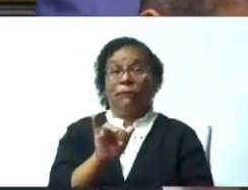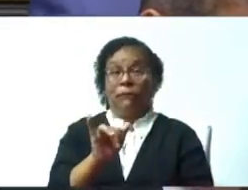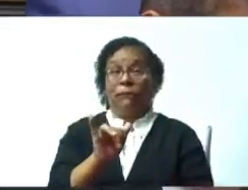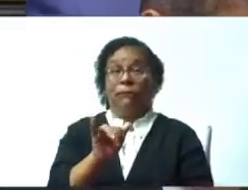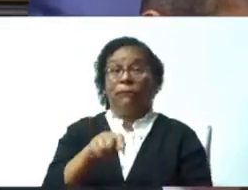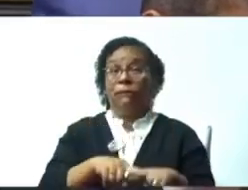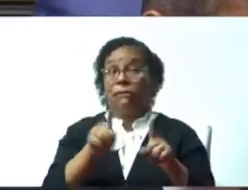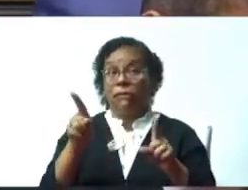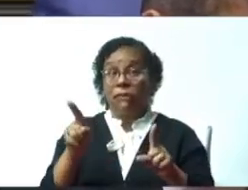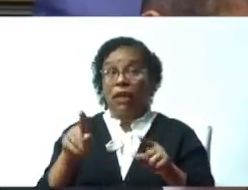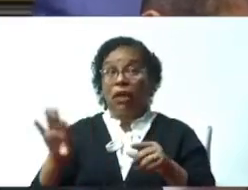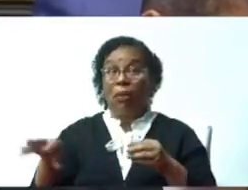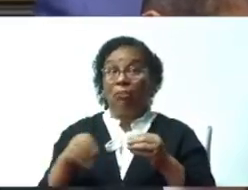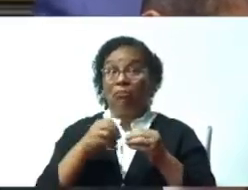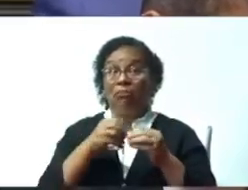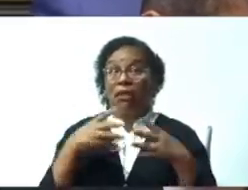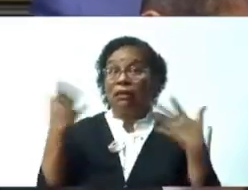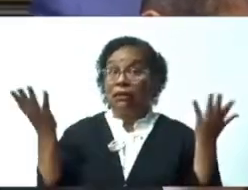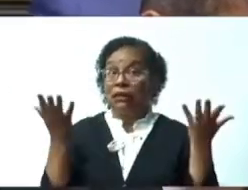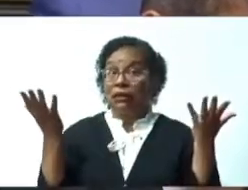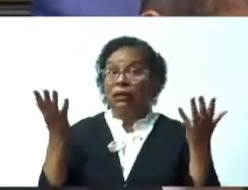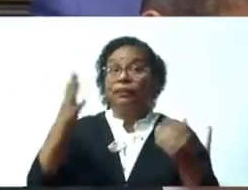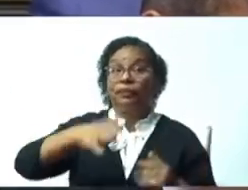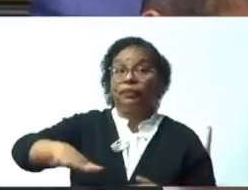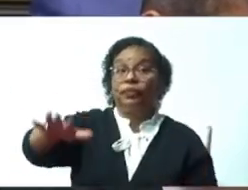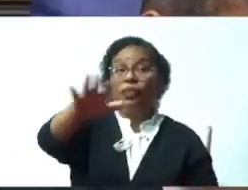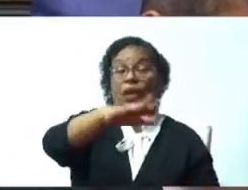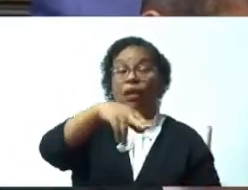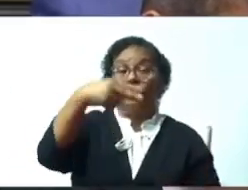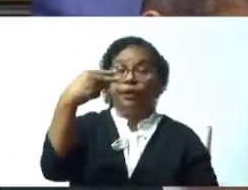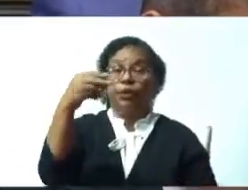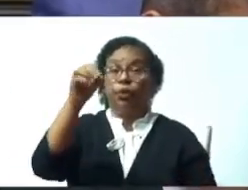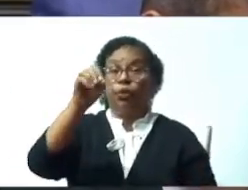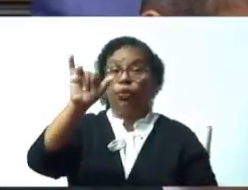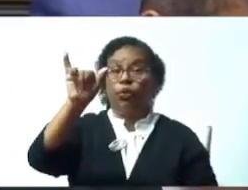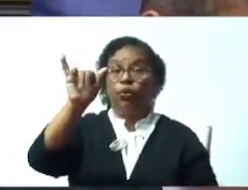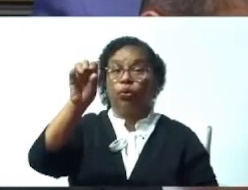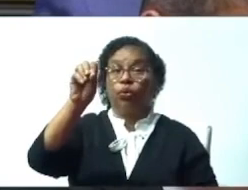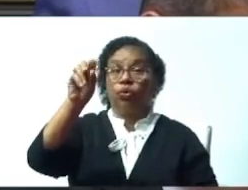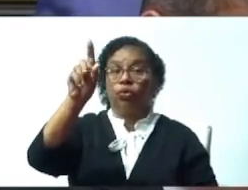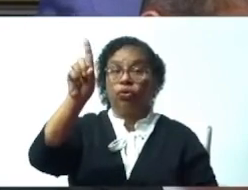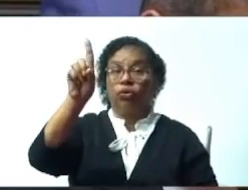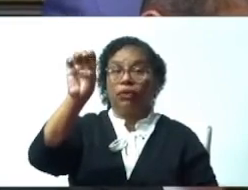todavía. En el sector Hoyo del Toro, del Batey,